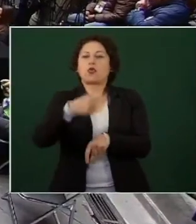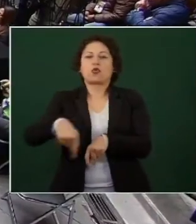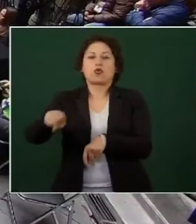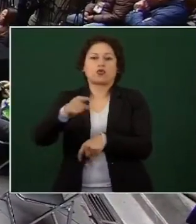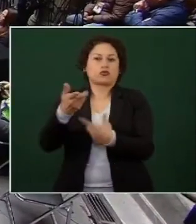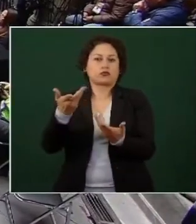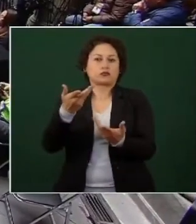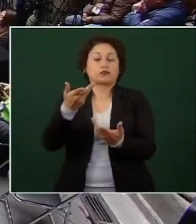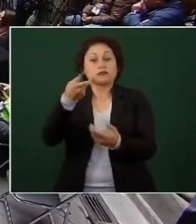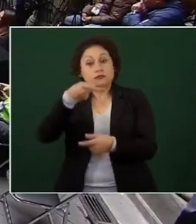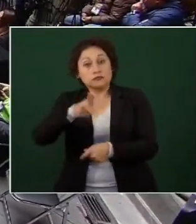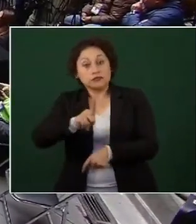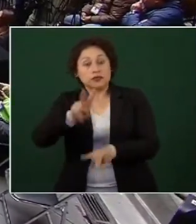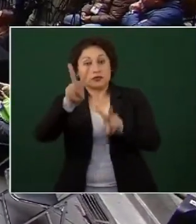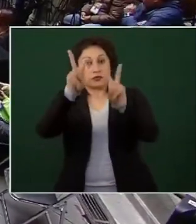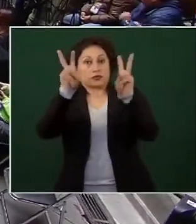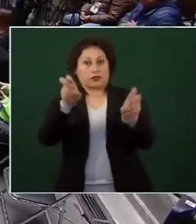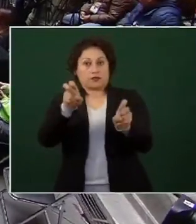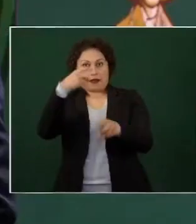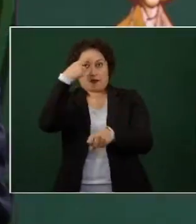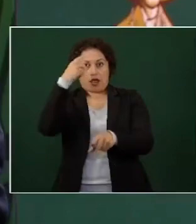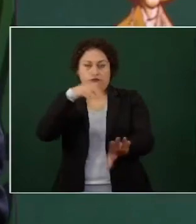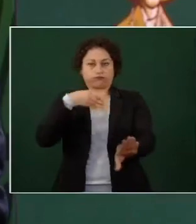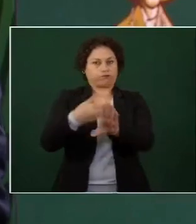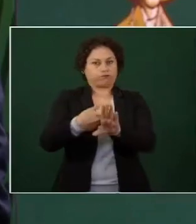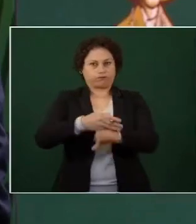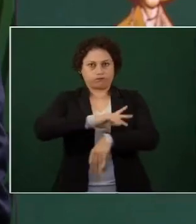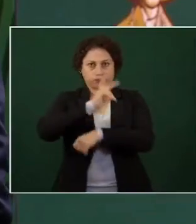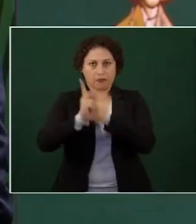de interés público, asuntos de Estado,